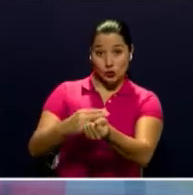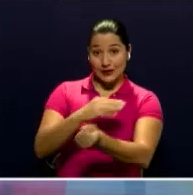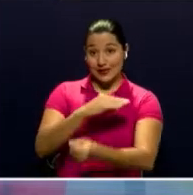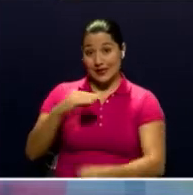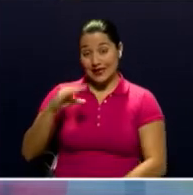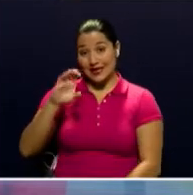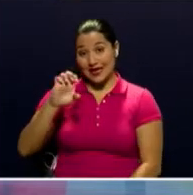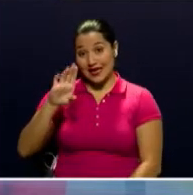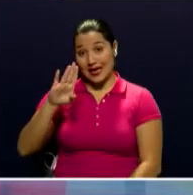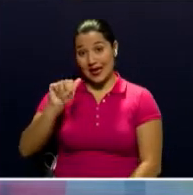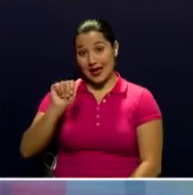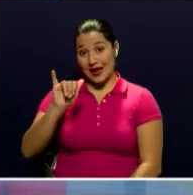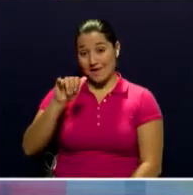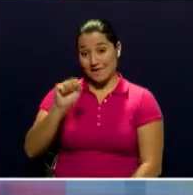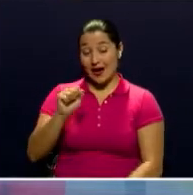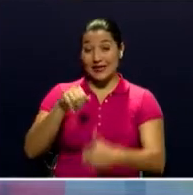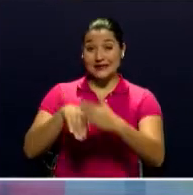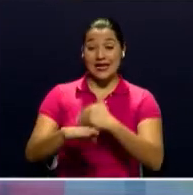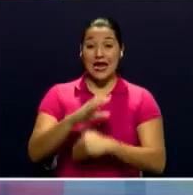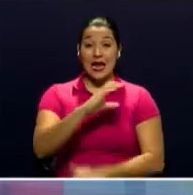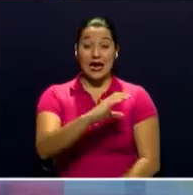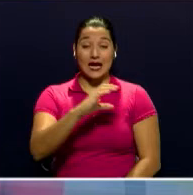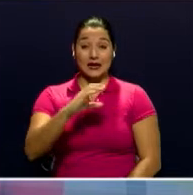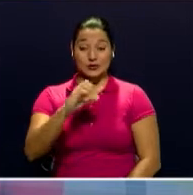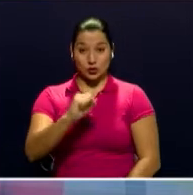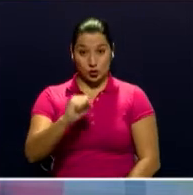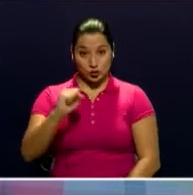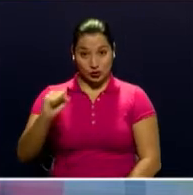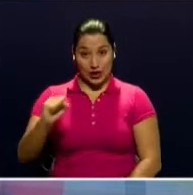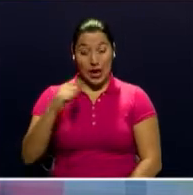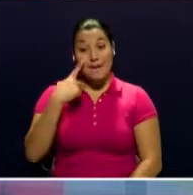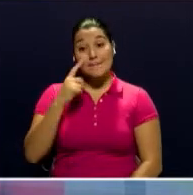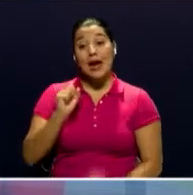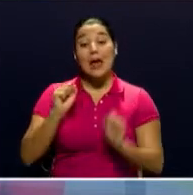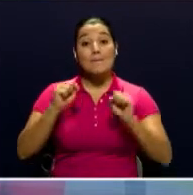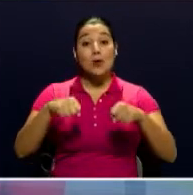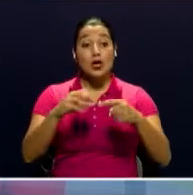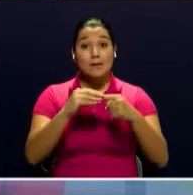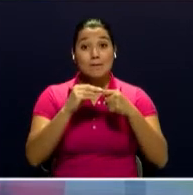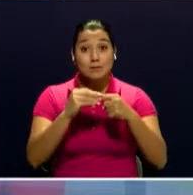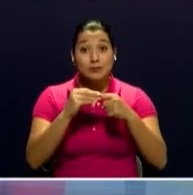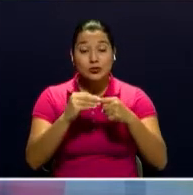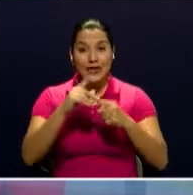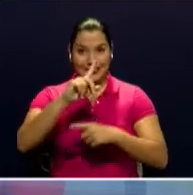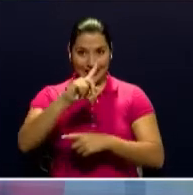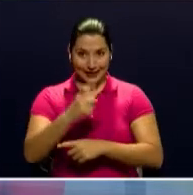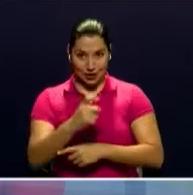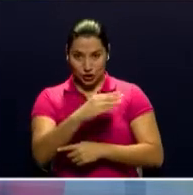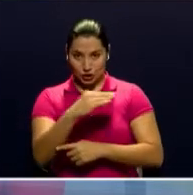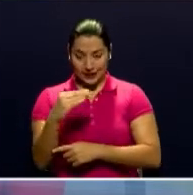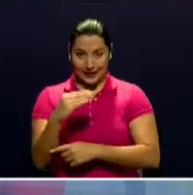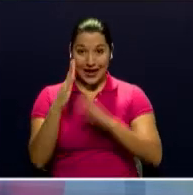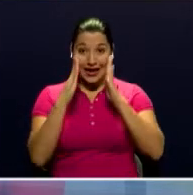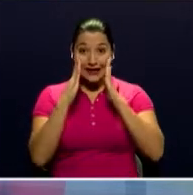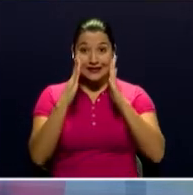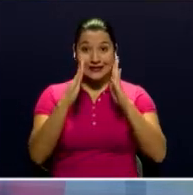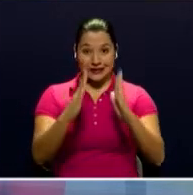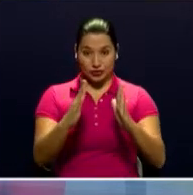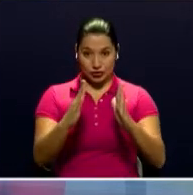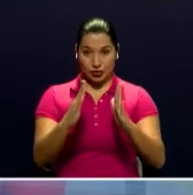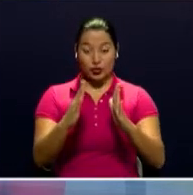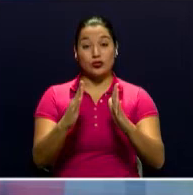Caja Costarricense del Seguro Social para priorizar el diagnóstico y la atención de